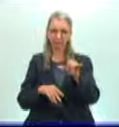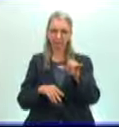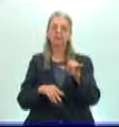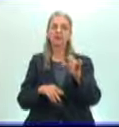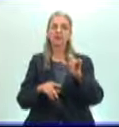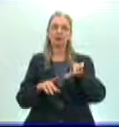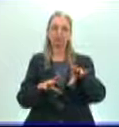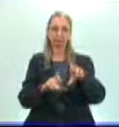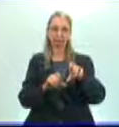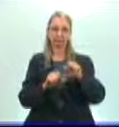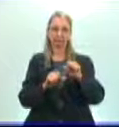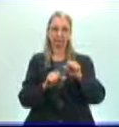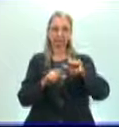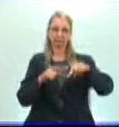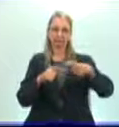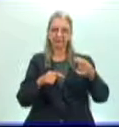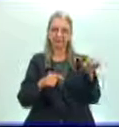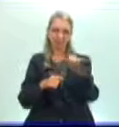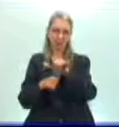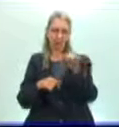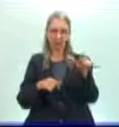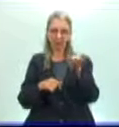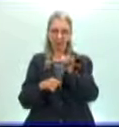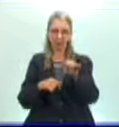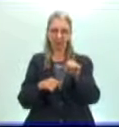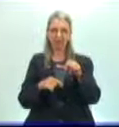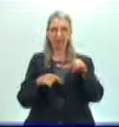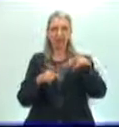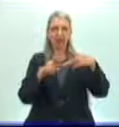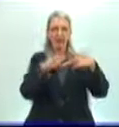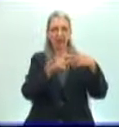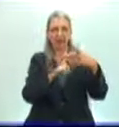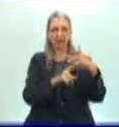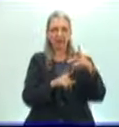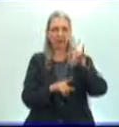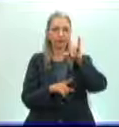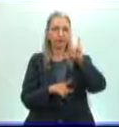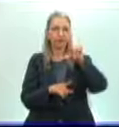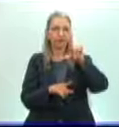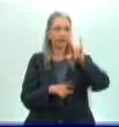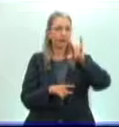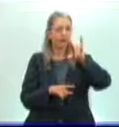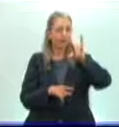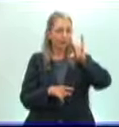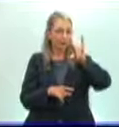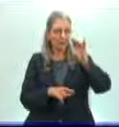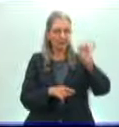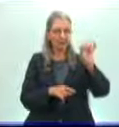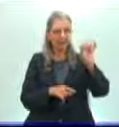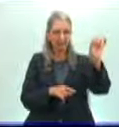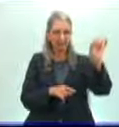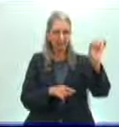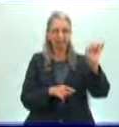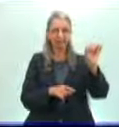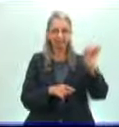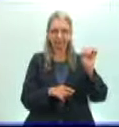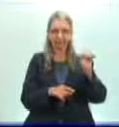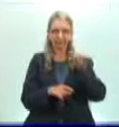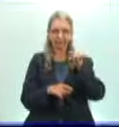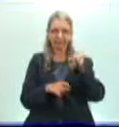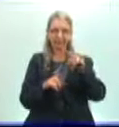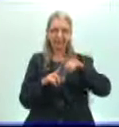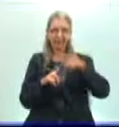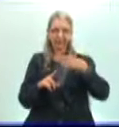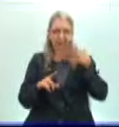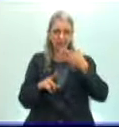que miden 90 grados, ya podemos concluir por el teorema que todos conocemos, es decir, por tener respectivamente iguales dos ángulos, estos dos triángulos